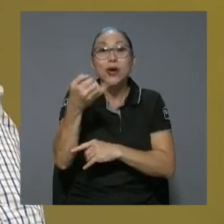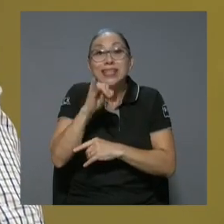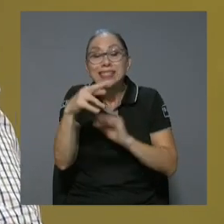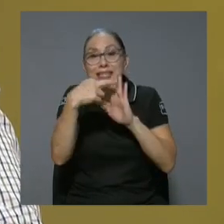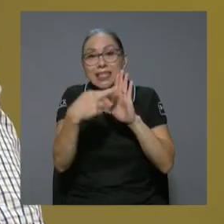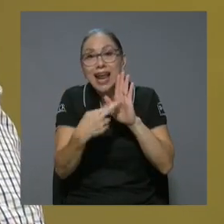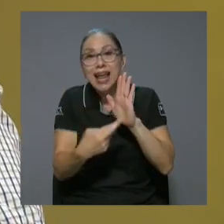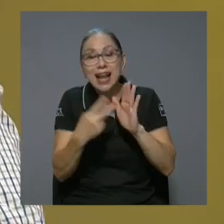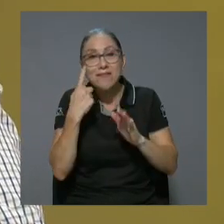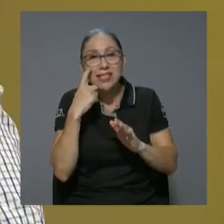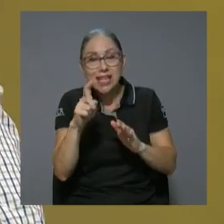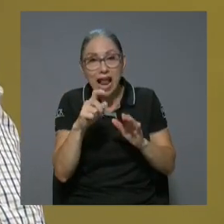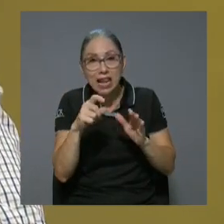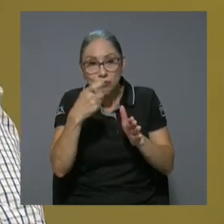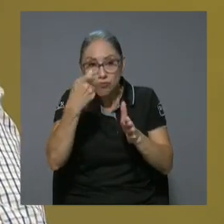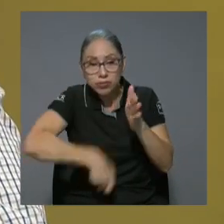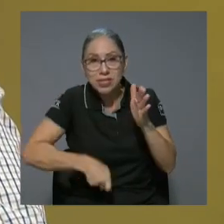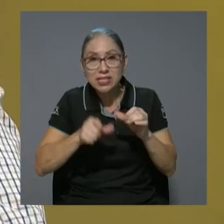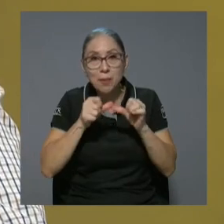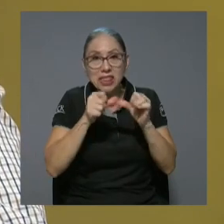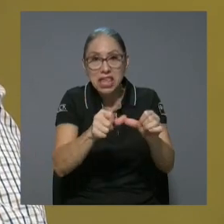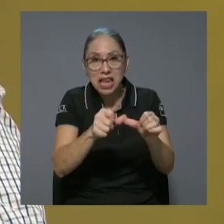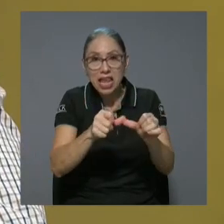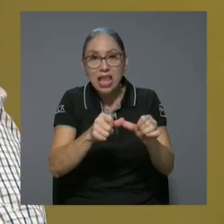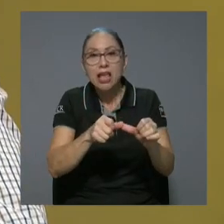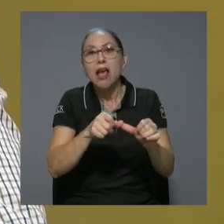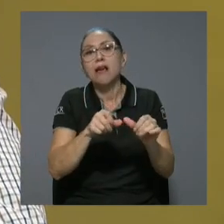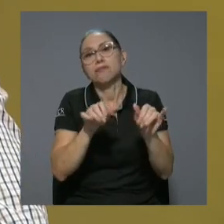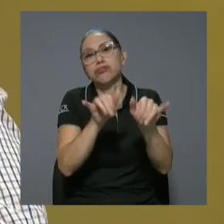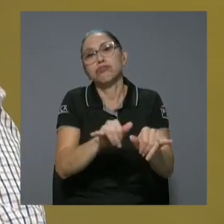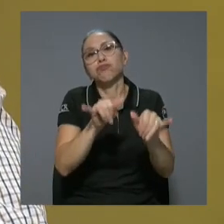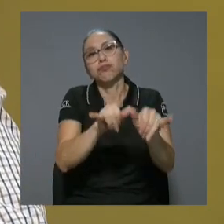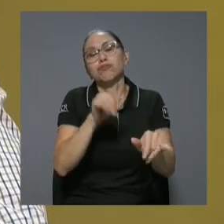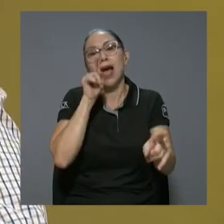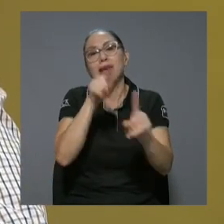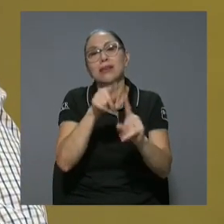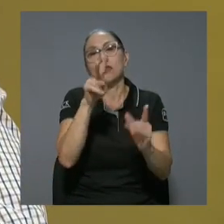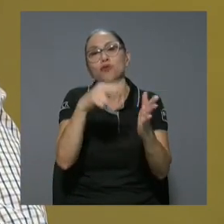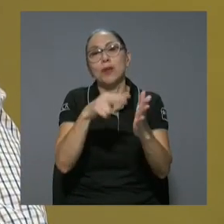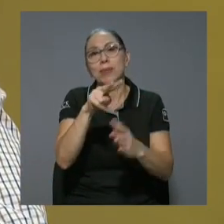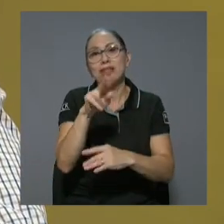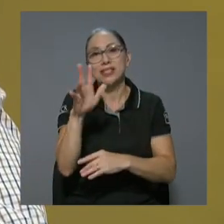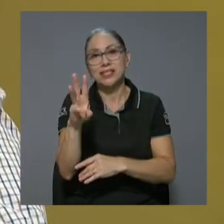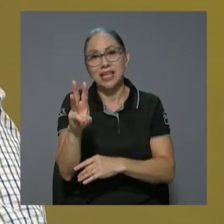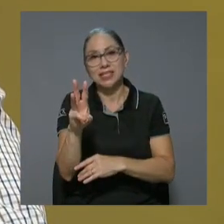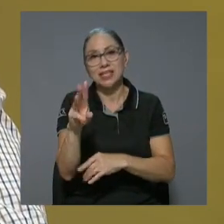mantiene, probablemente eso va a continuar hasta el 2026. Y además recortes